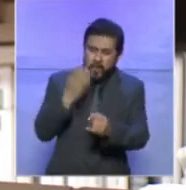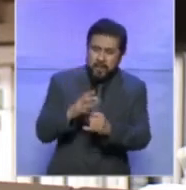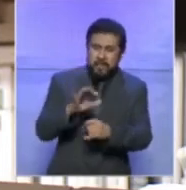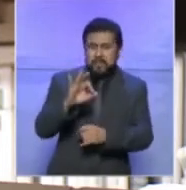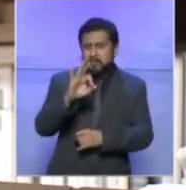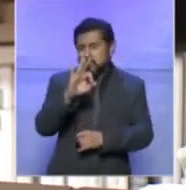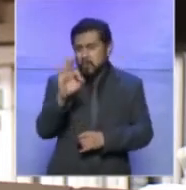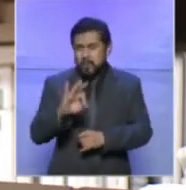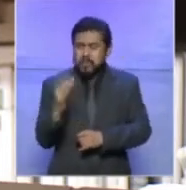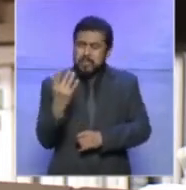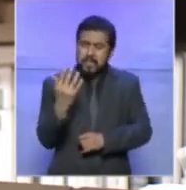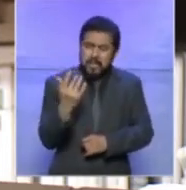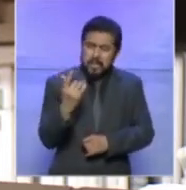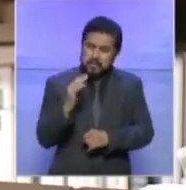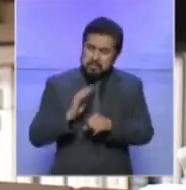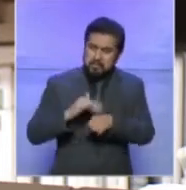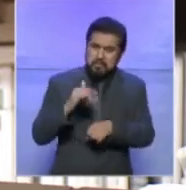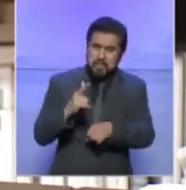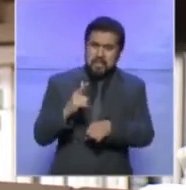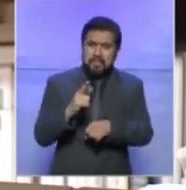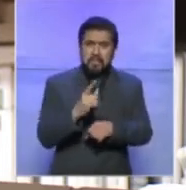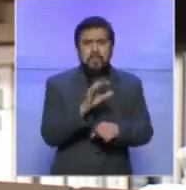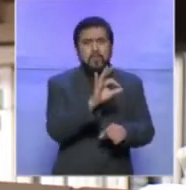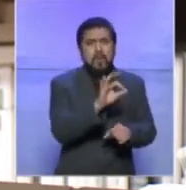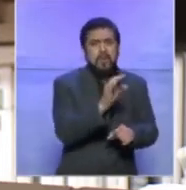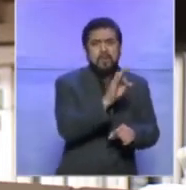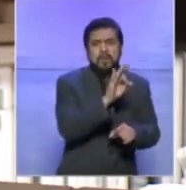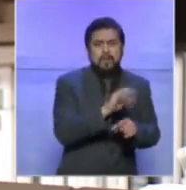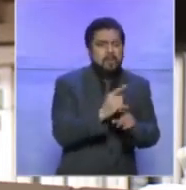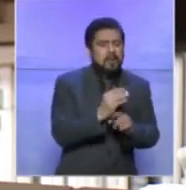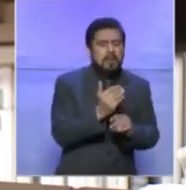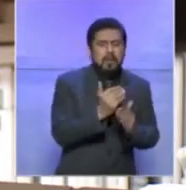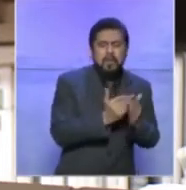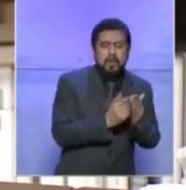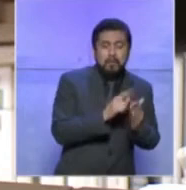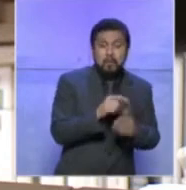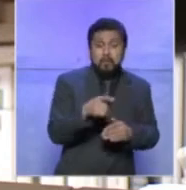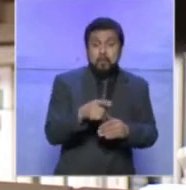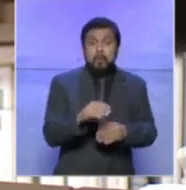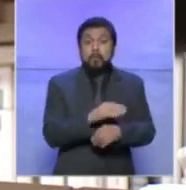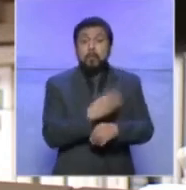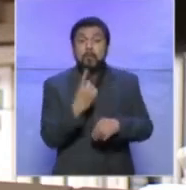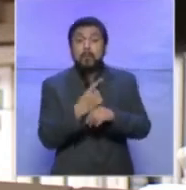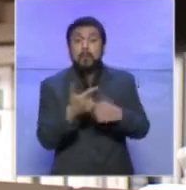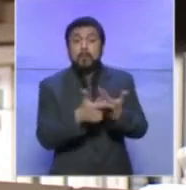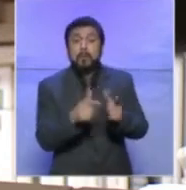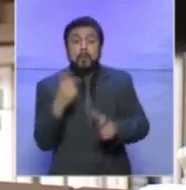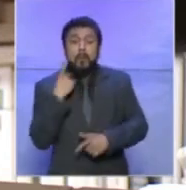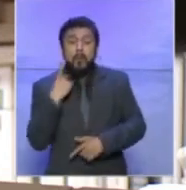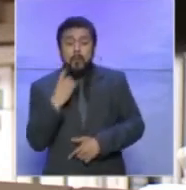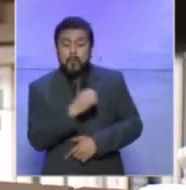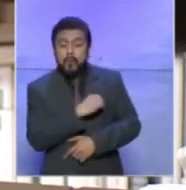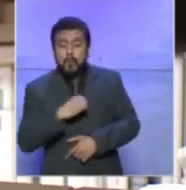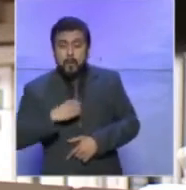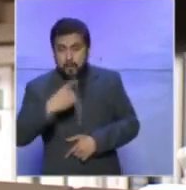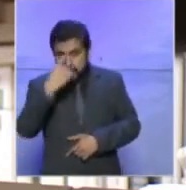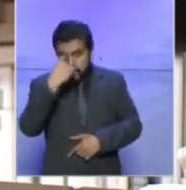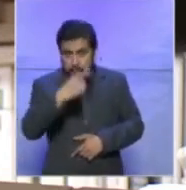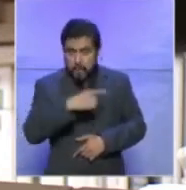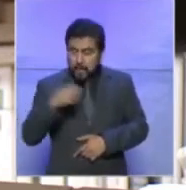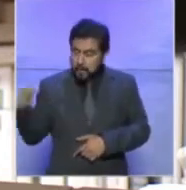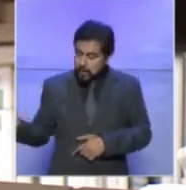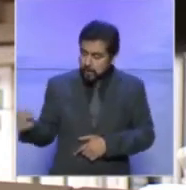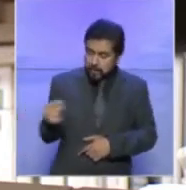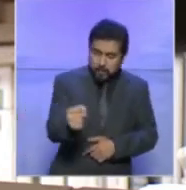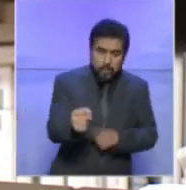candidaturas de hombres. Lo anterior, partiendo del hecho de que si los partidos políticos están obligados a postular en la mitad de las candidaturas a